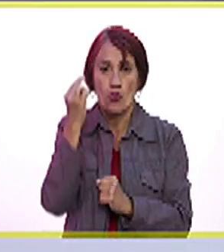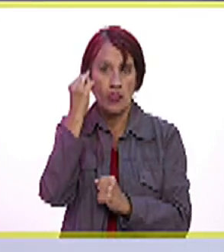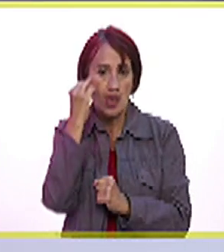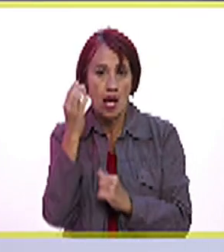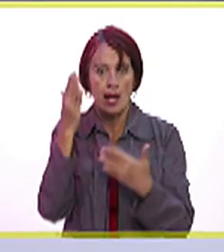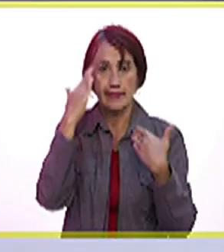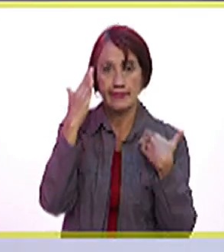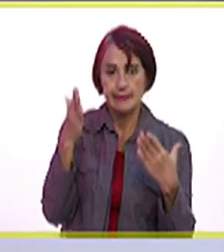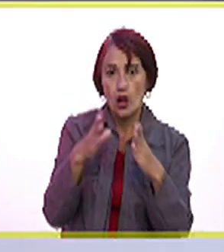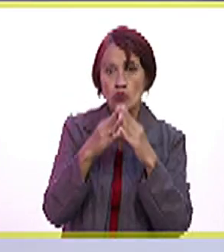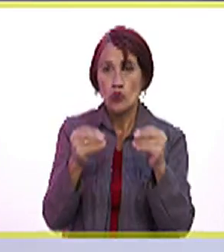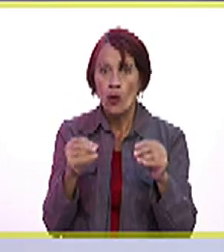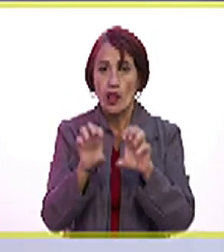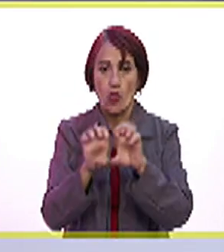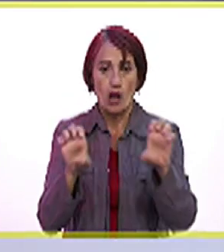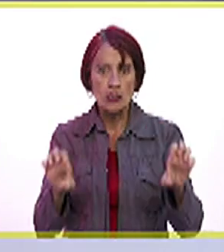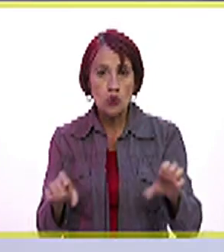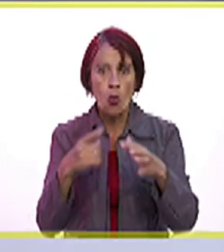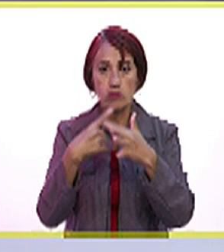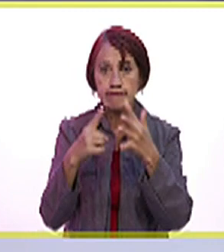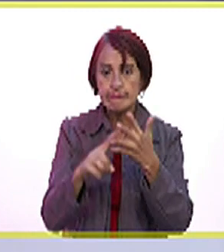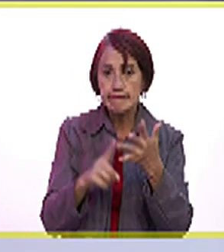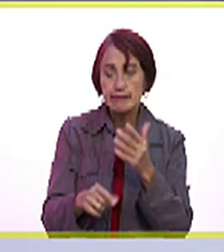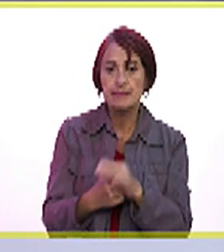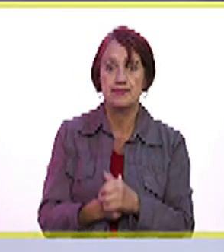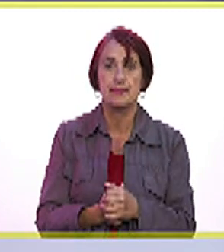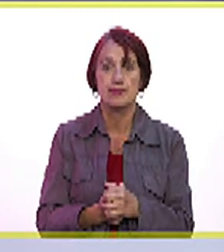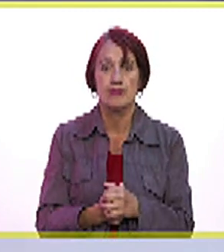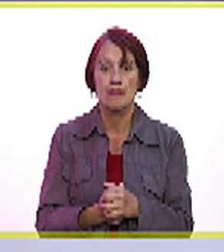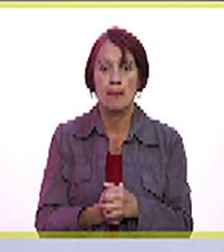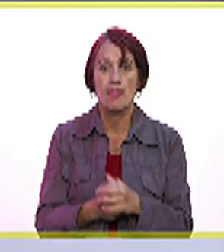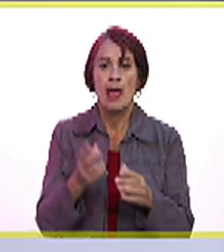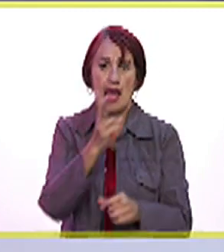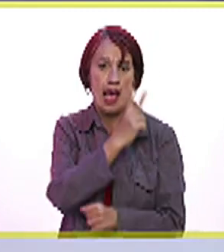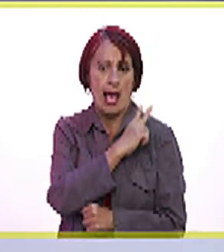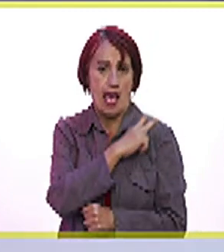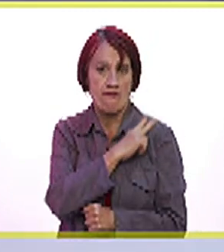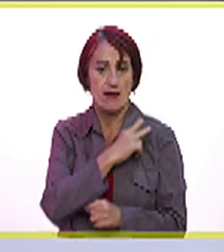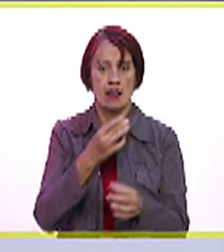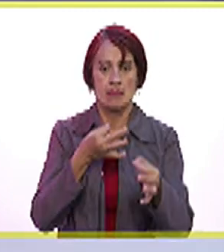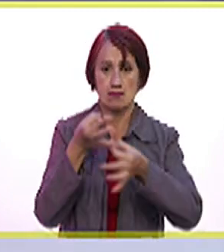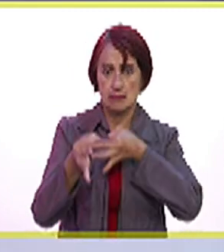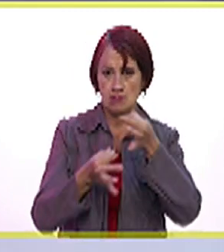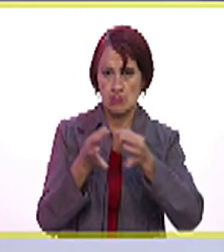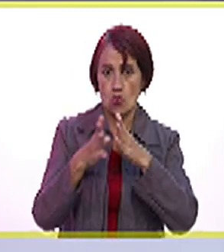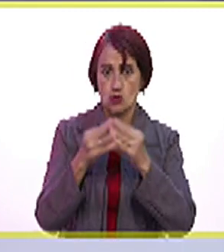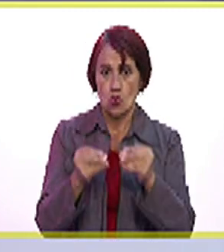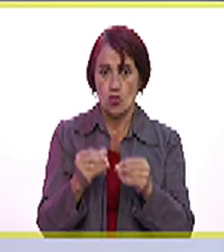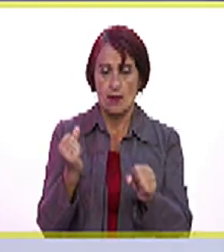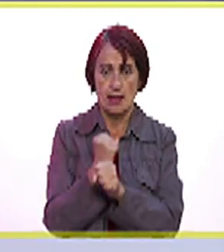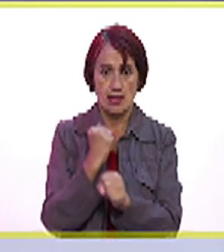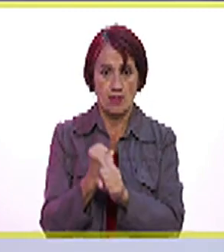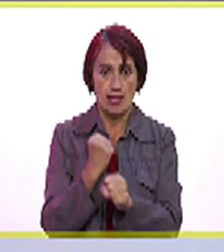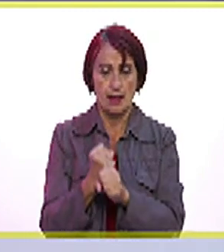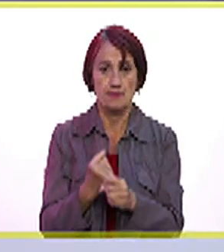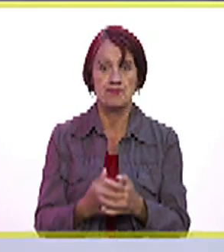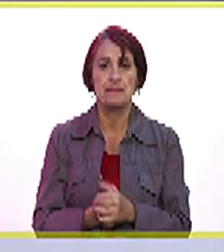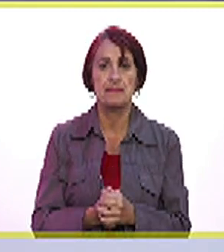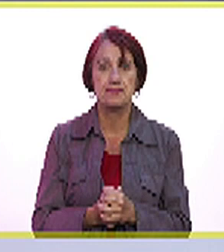es lo que tiene que ver con el jefe o la persona inmediata con la que va a trabajar.